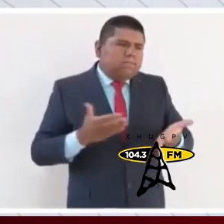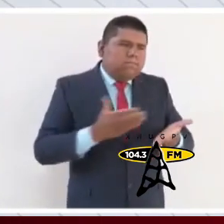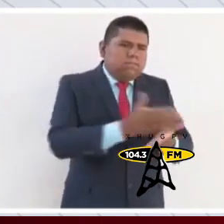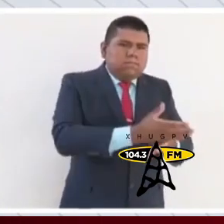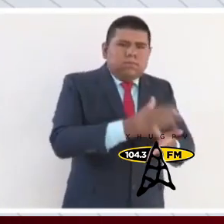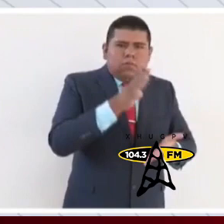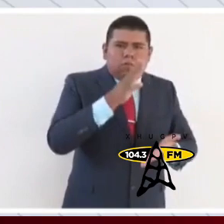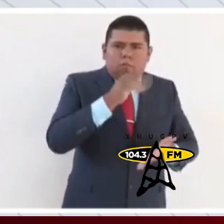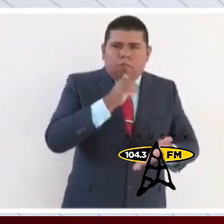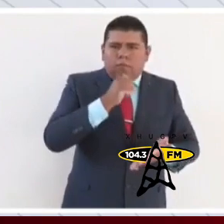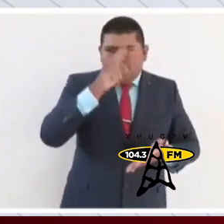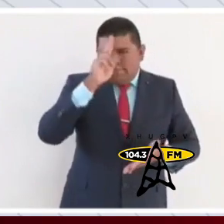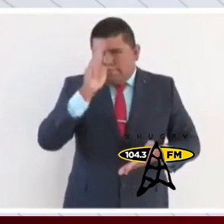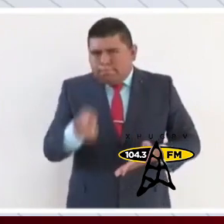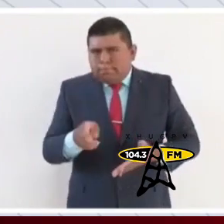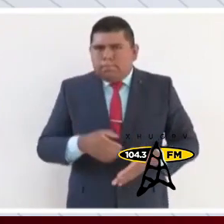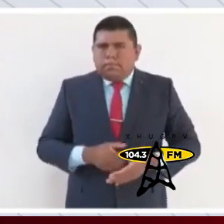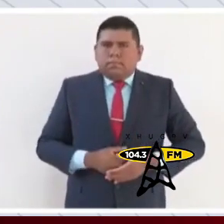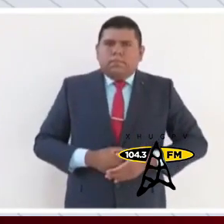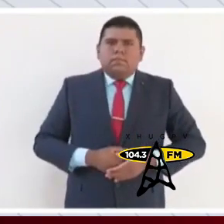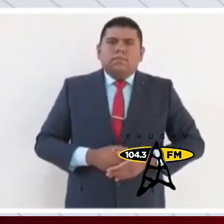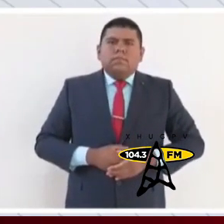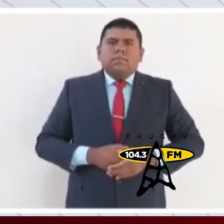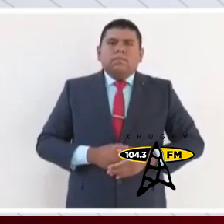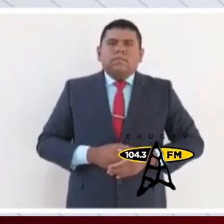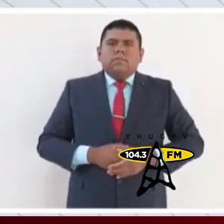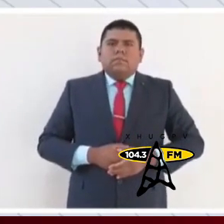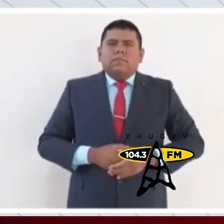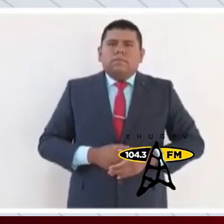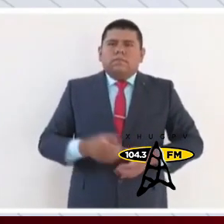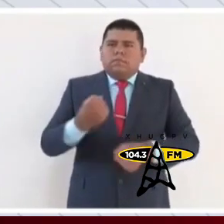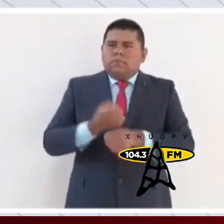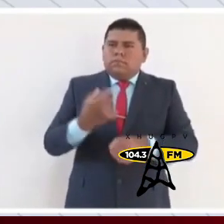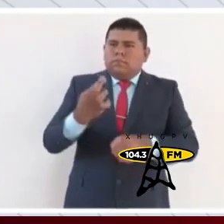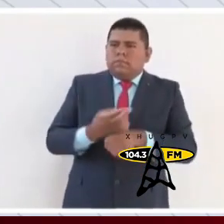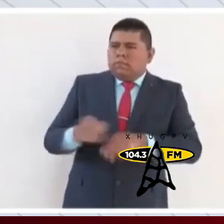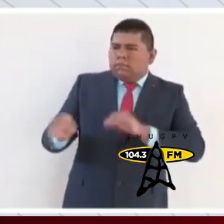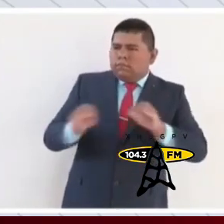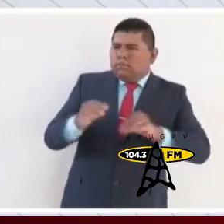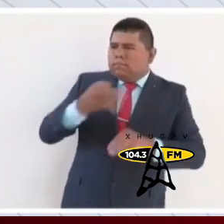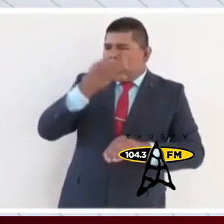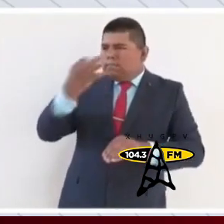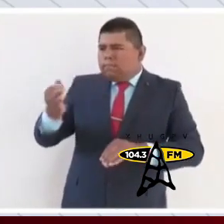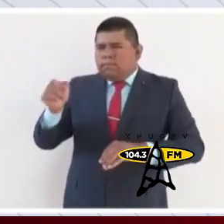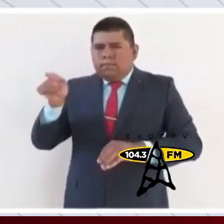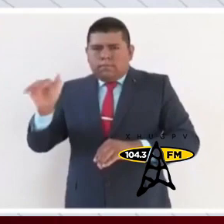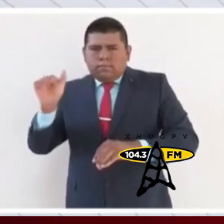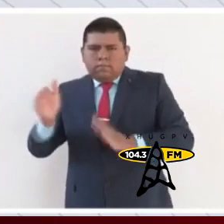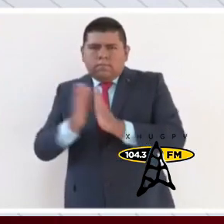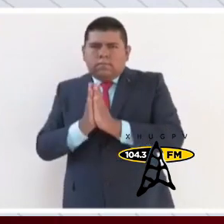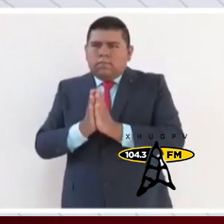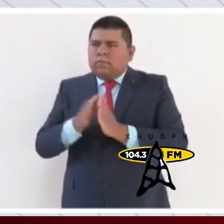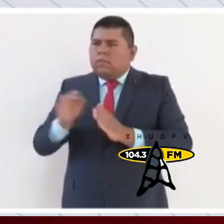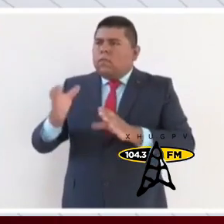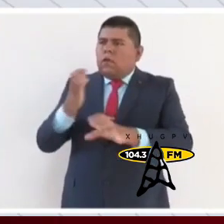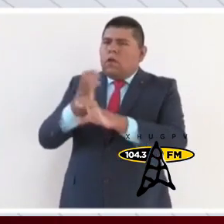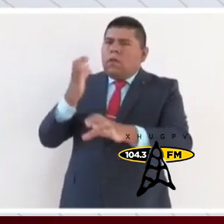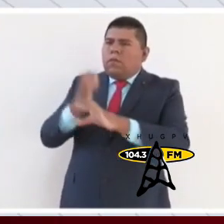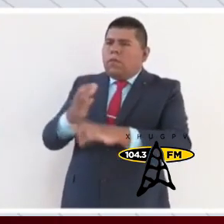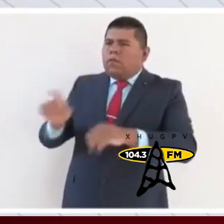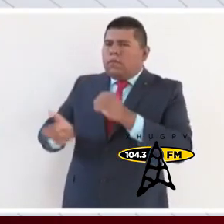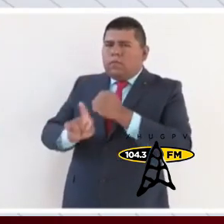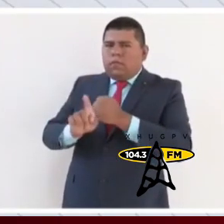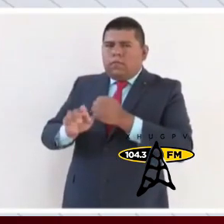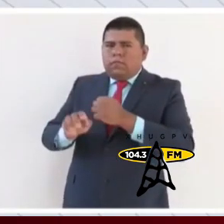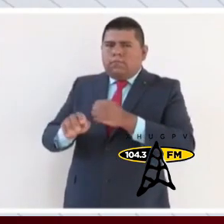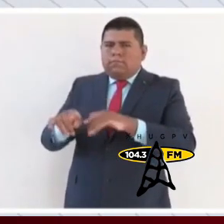y Acaponeta. El gobernador Miguel Ángel Navarro Quintero sostuvo que fue un error generado en el régimen pasado el de privatizar las vías de comunicación,